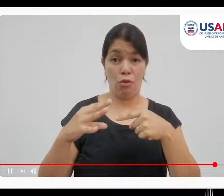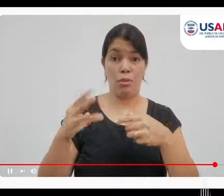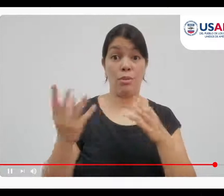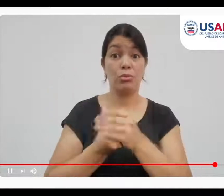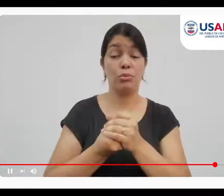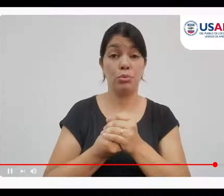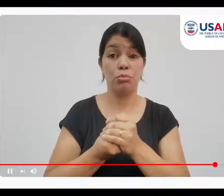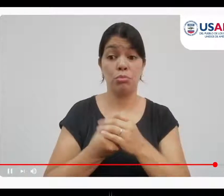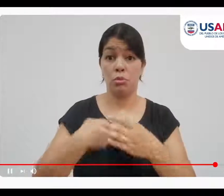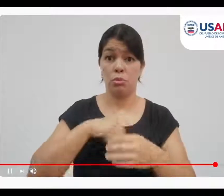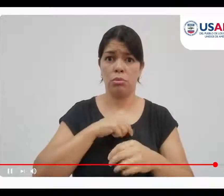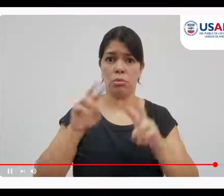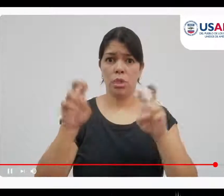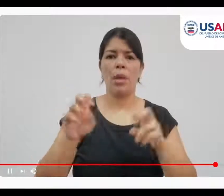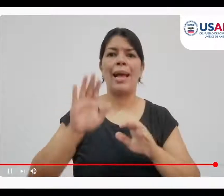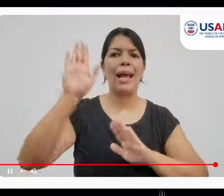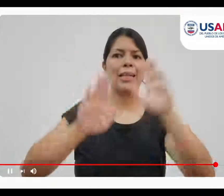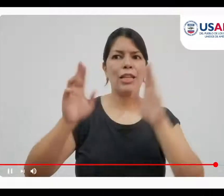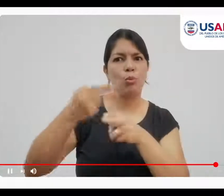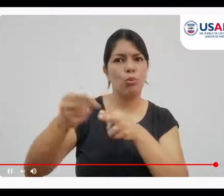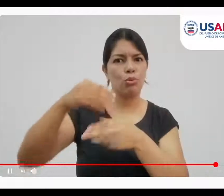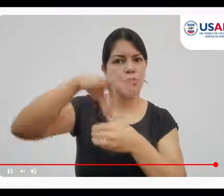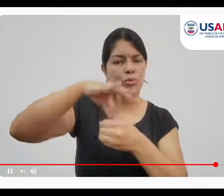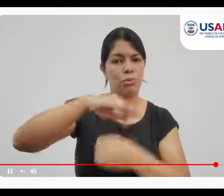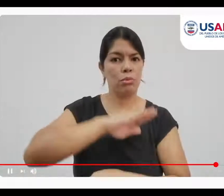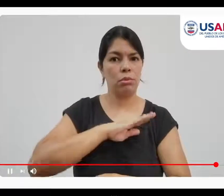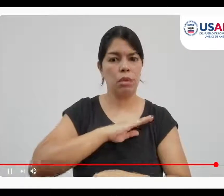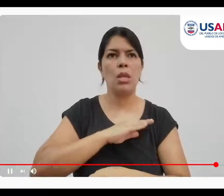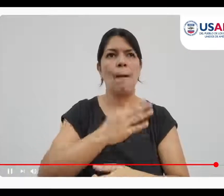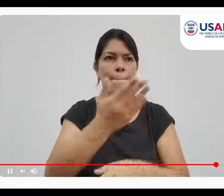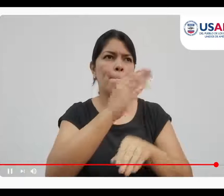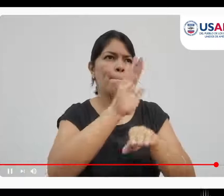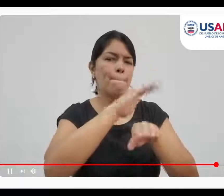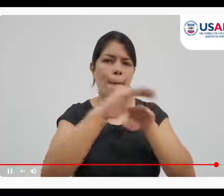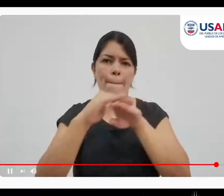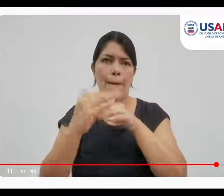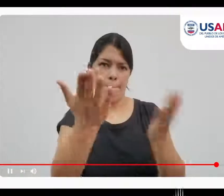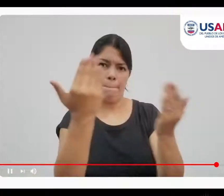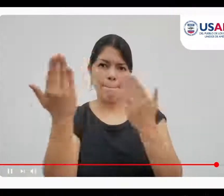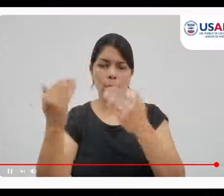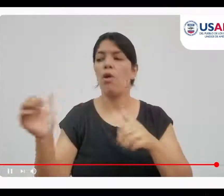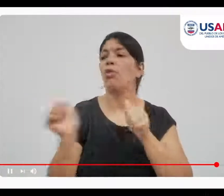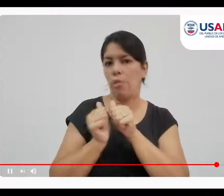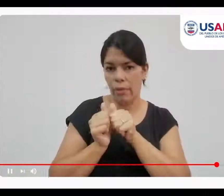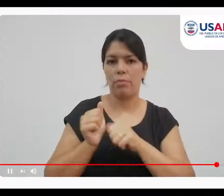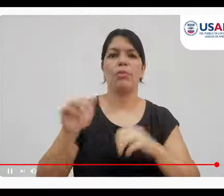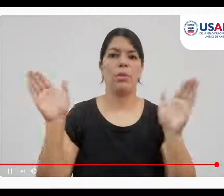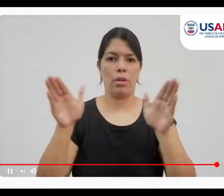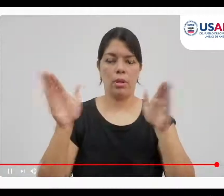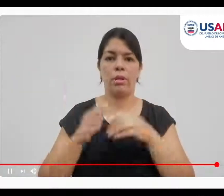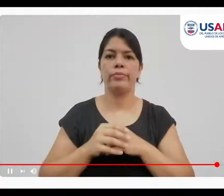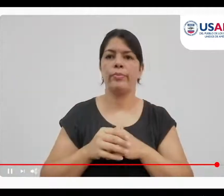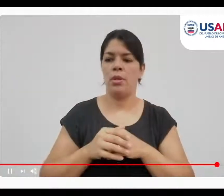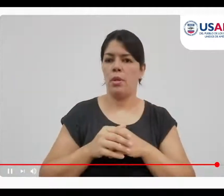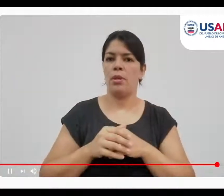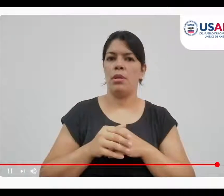inclusión, donde hablábamos de inclusión con candidatos a la alcaldía, donde sentamos con el acompañamiento de Arcángeles